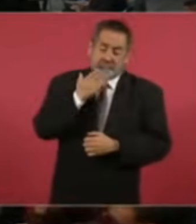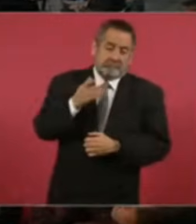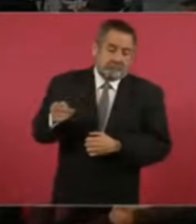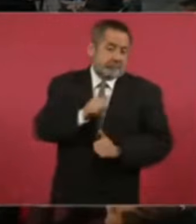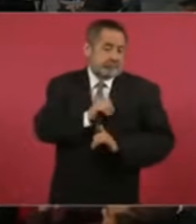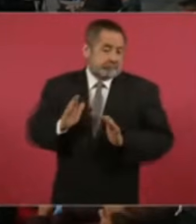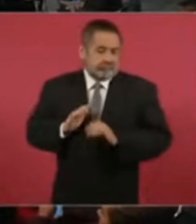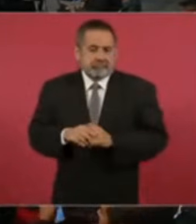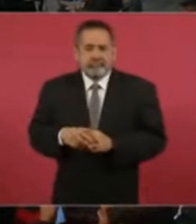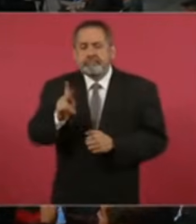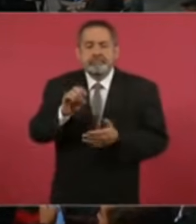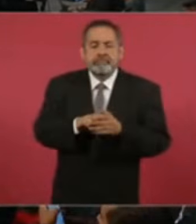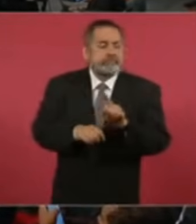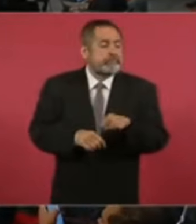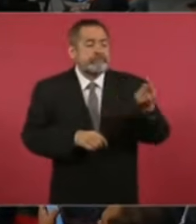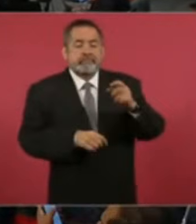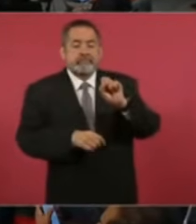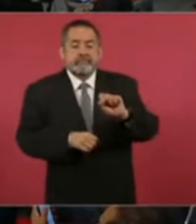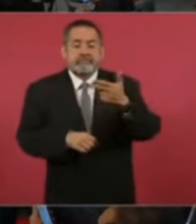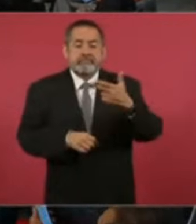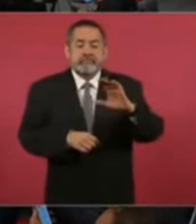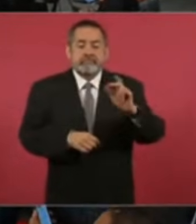Pero imagínense Hacienda.